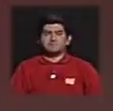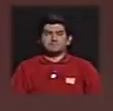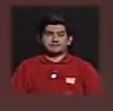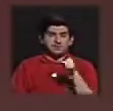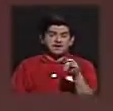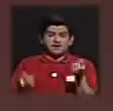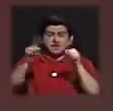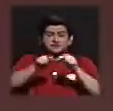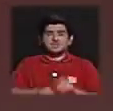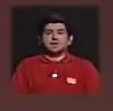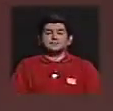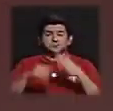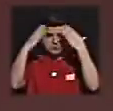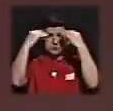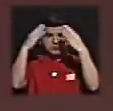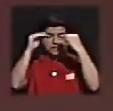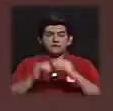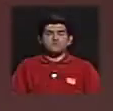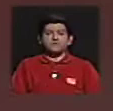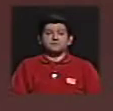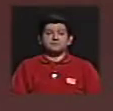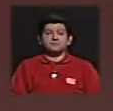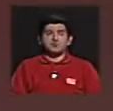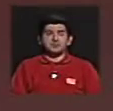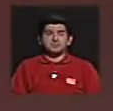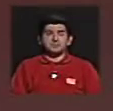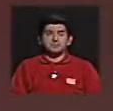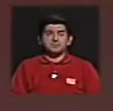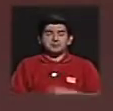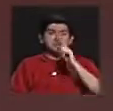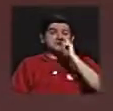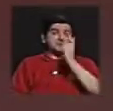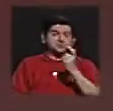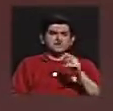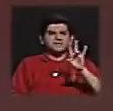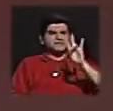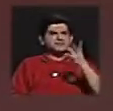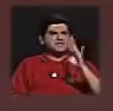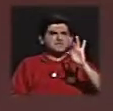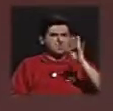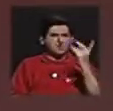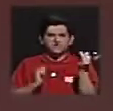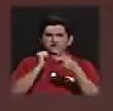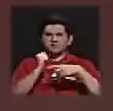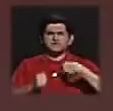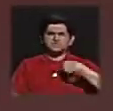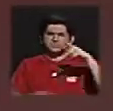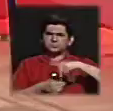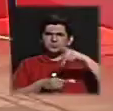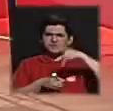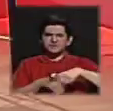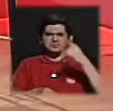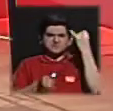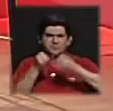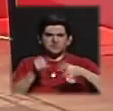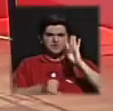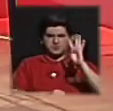termina generando este informe que por suerte ha sido la 7ª, 8ª entrega. Yo he participado en las últimas